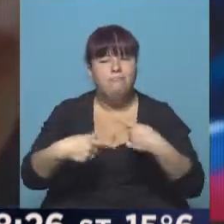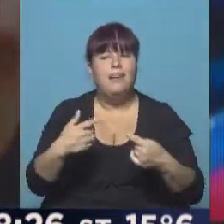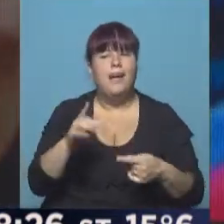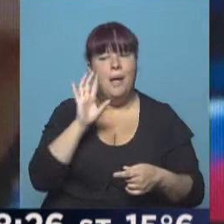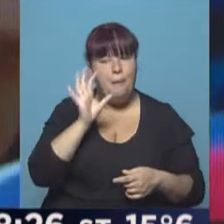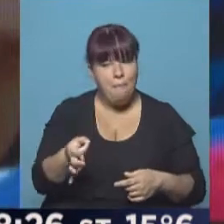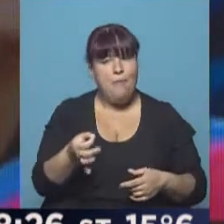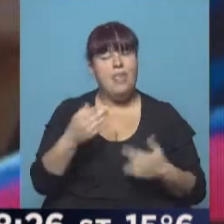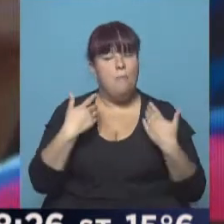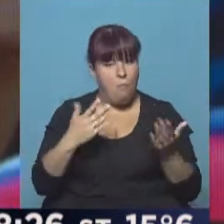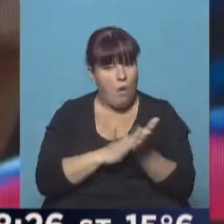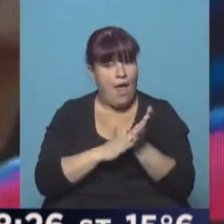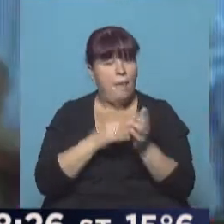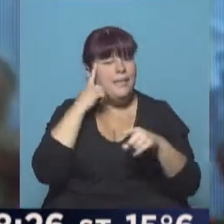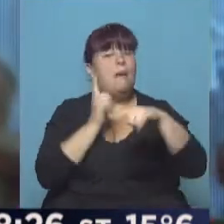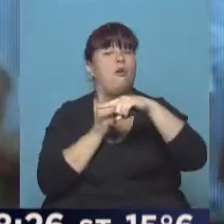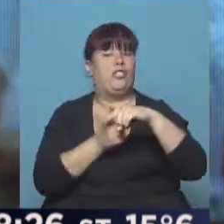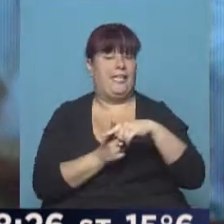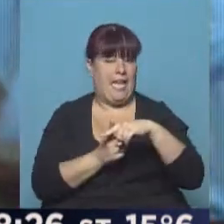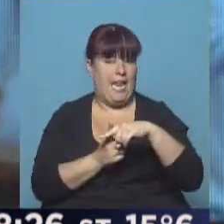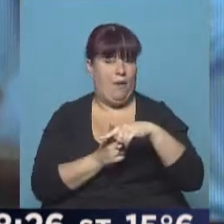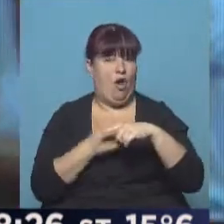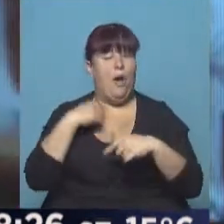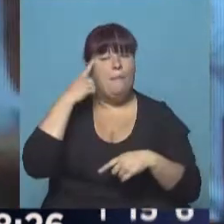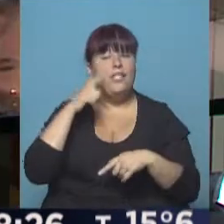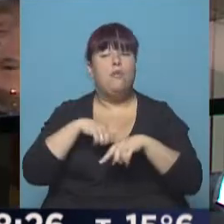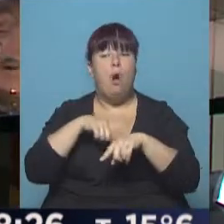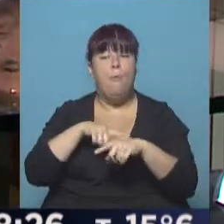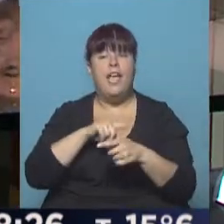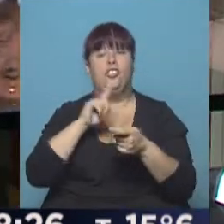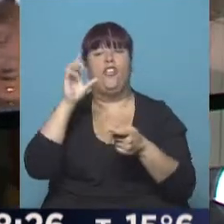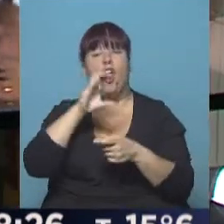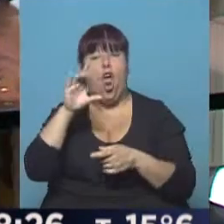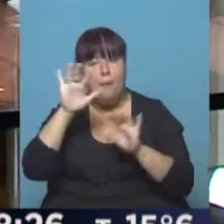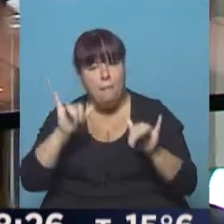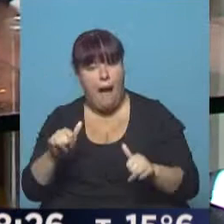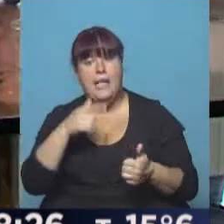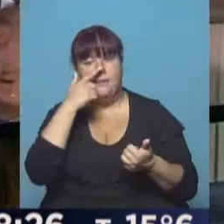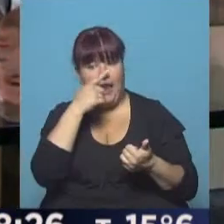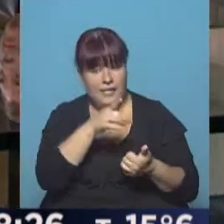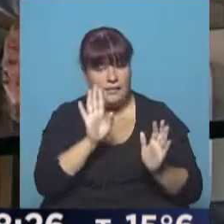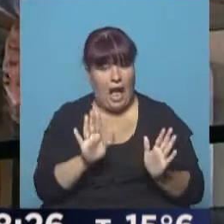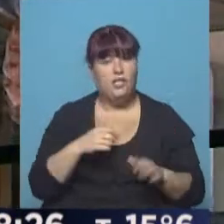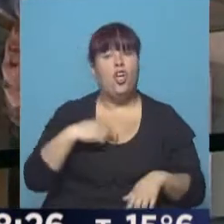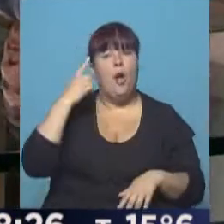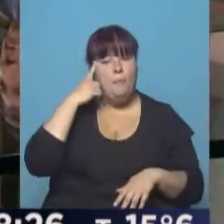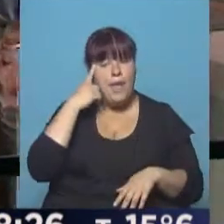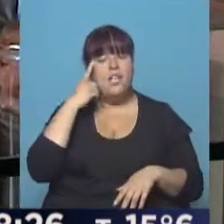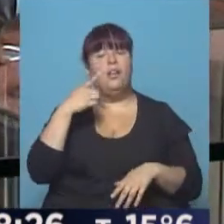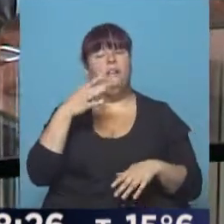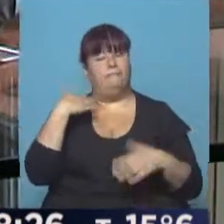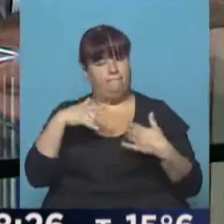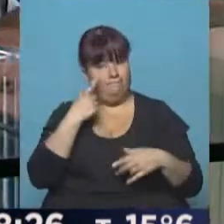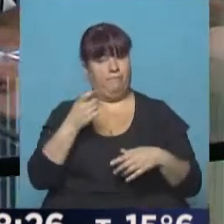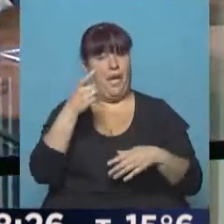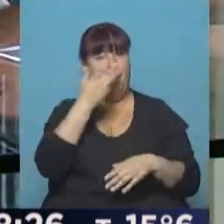dan argumentos para ser optimista. Creo que el proceso de paz de Colombia es muy interesante. Creo que los reflejos que ha tenido